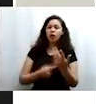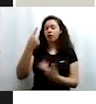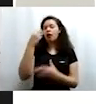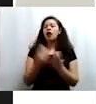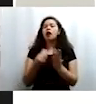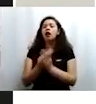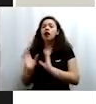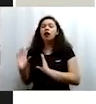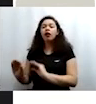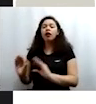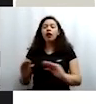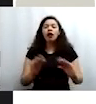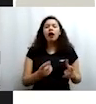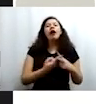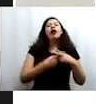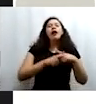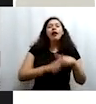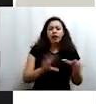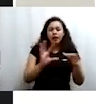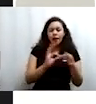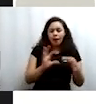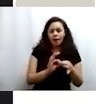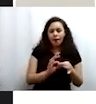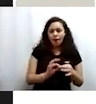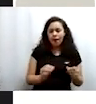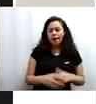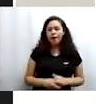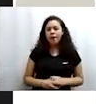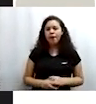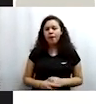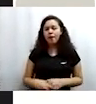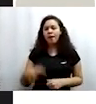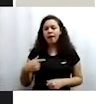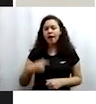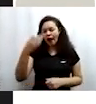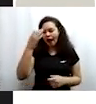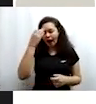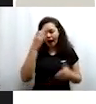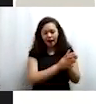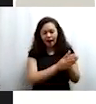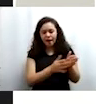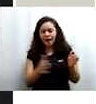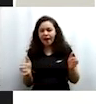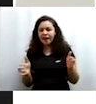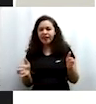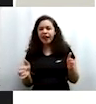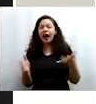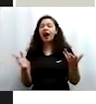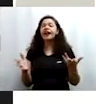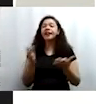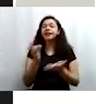e inducción, que era lo que yo les hacía ver a lo largo de esta presentación, que solamente